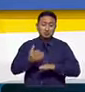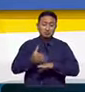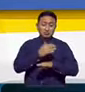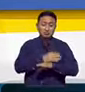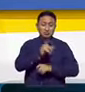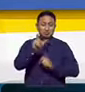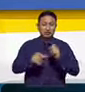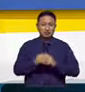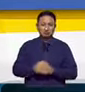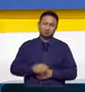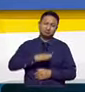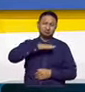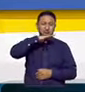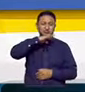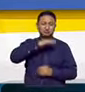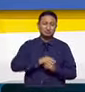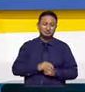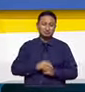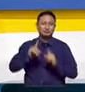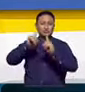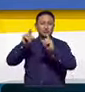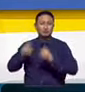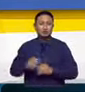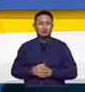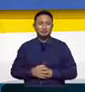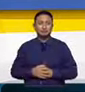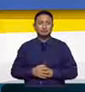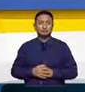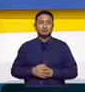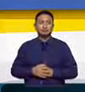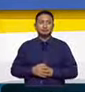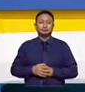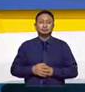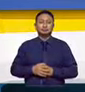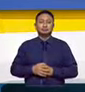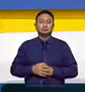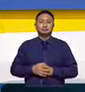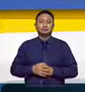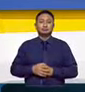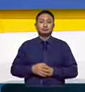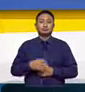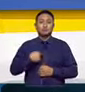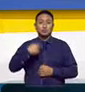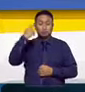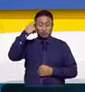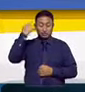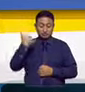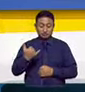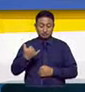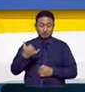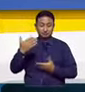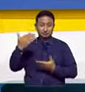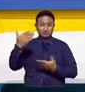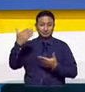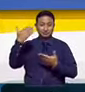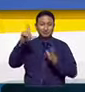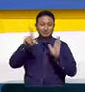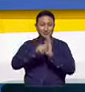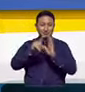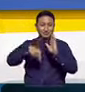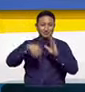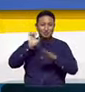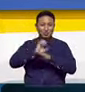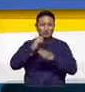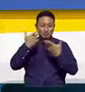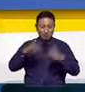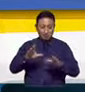a la gente, un poco les preguntaría a ambos, Jorge y César, por favor. Yo creo que la división política en Ecuador, que ya es tradicional,